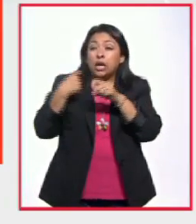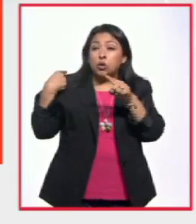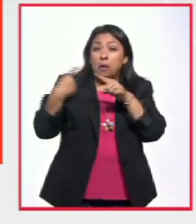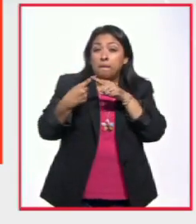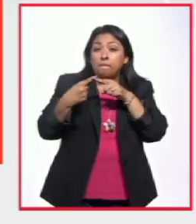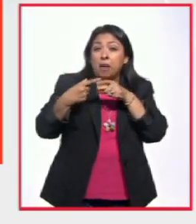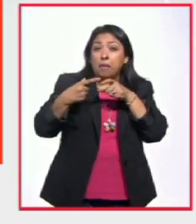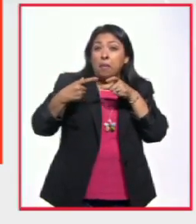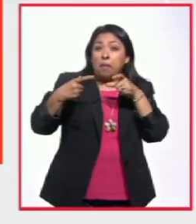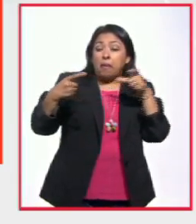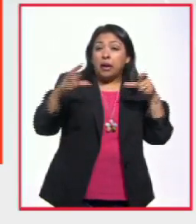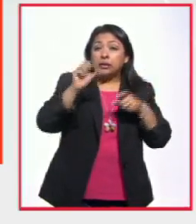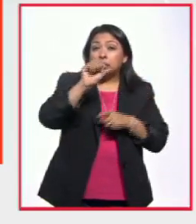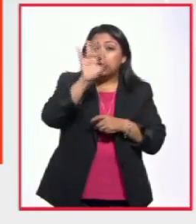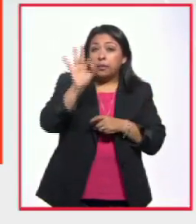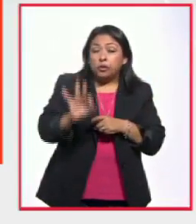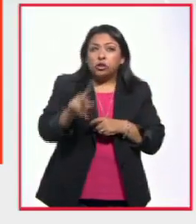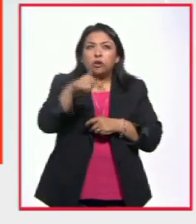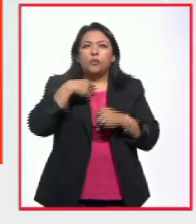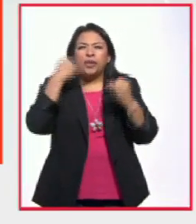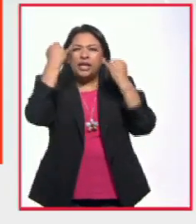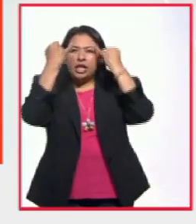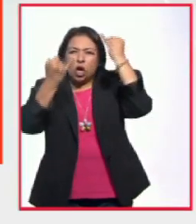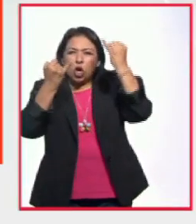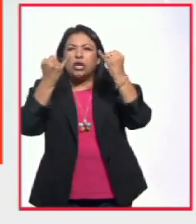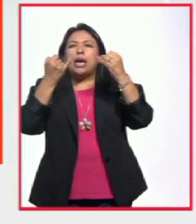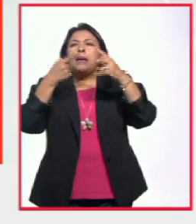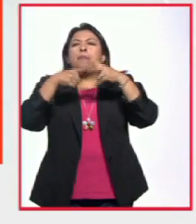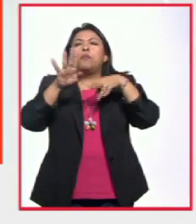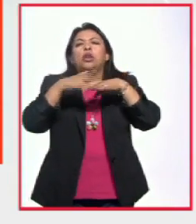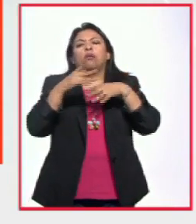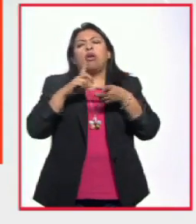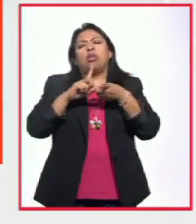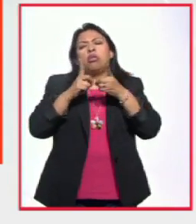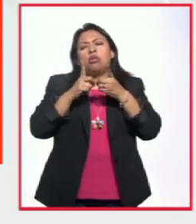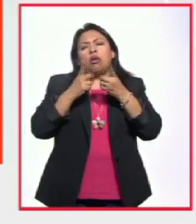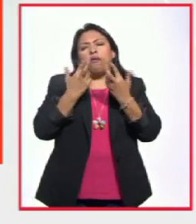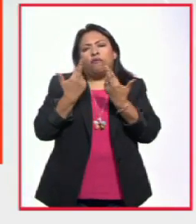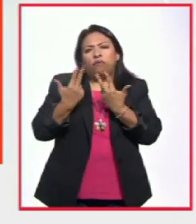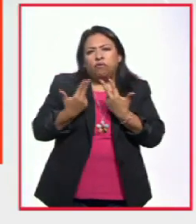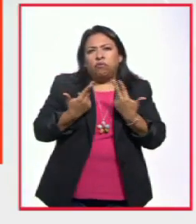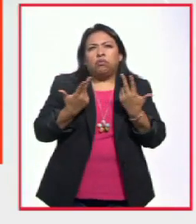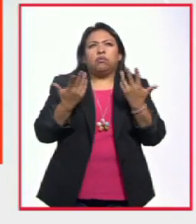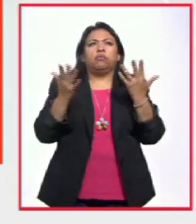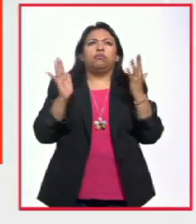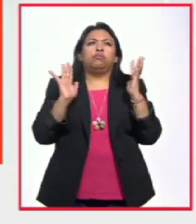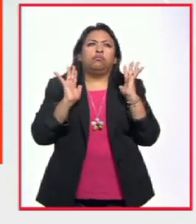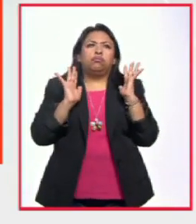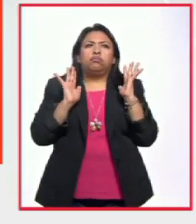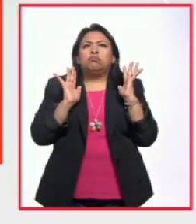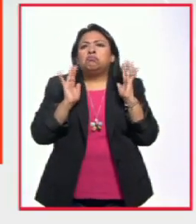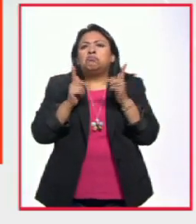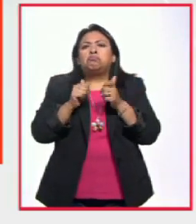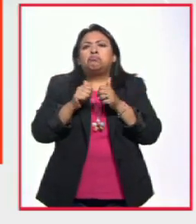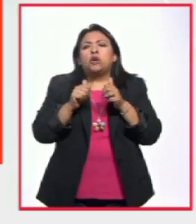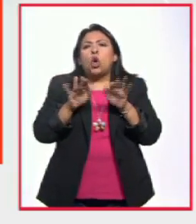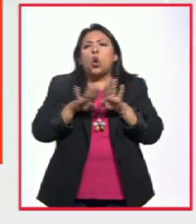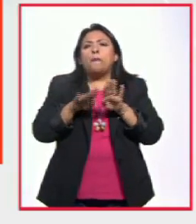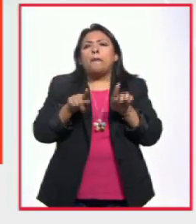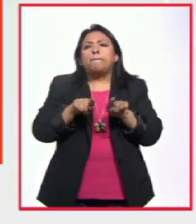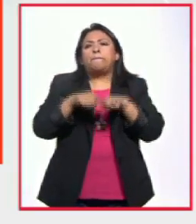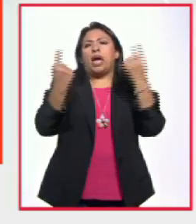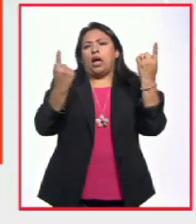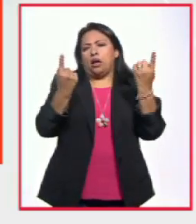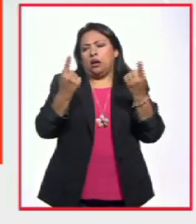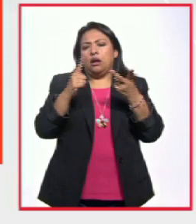años. La etiología o el origen es, pues, depresión, rompimiento de alguna relación